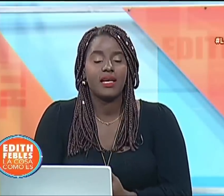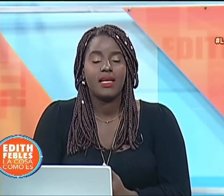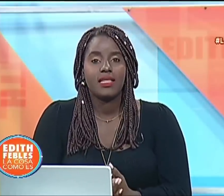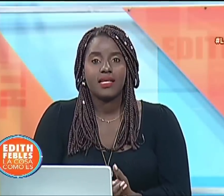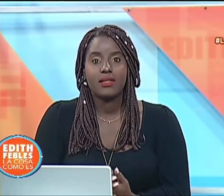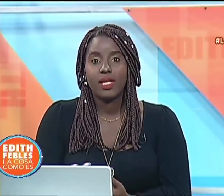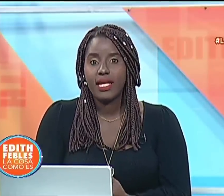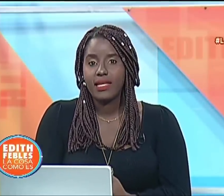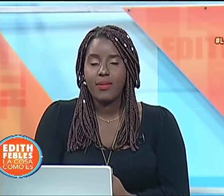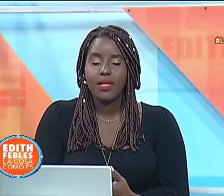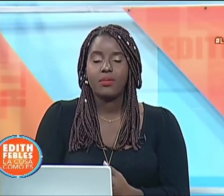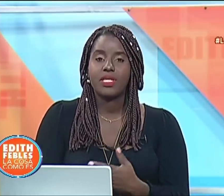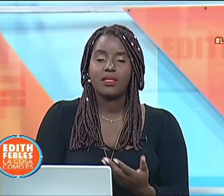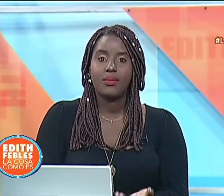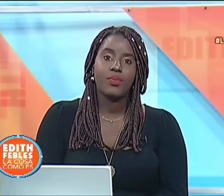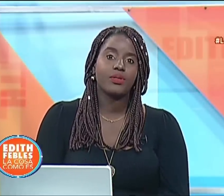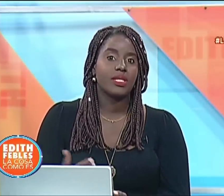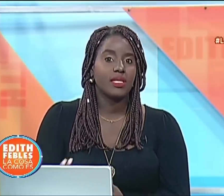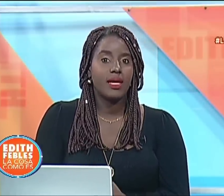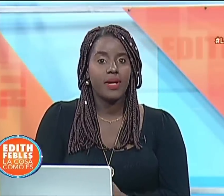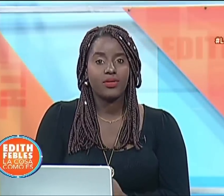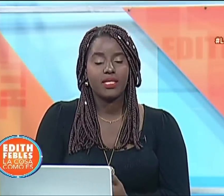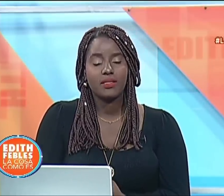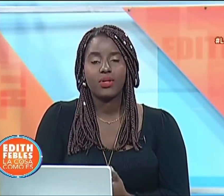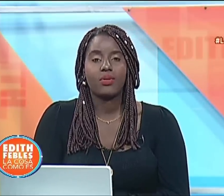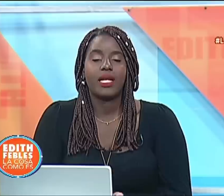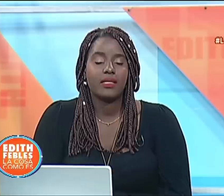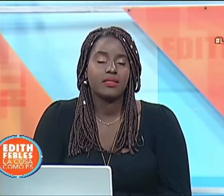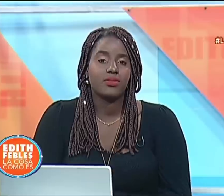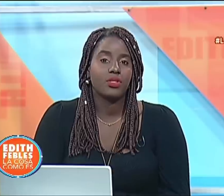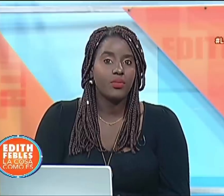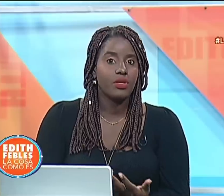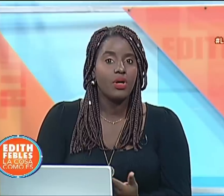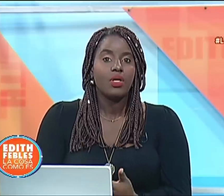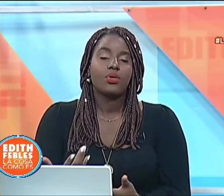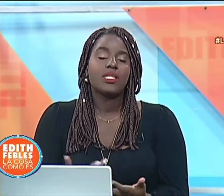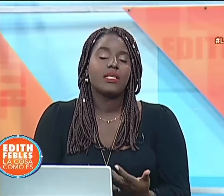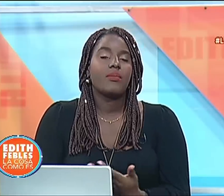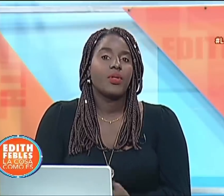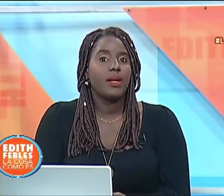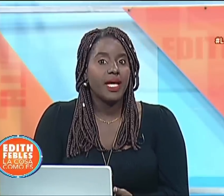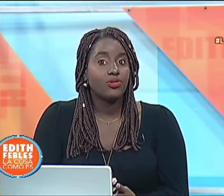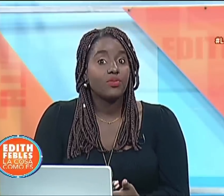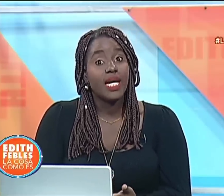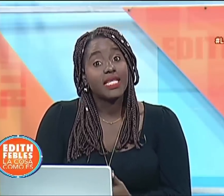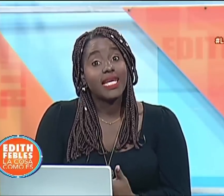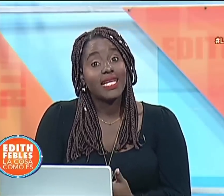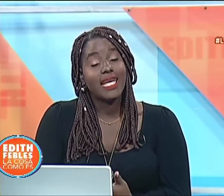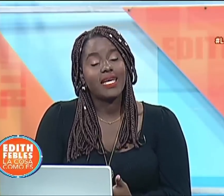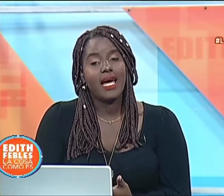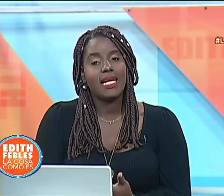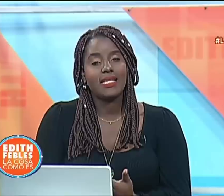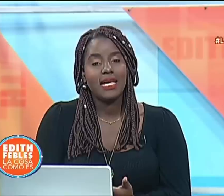referencia de que si con la ley de lavado el Ministerio Público tendría mayor éxito que con la ley de extinción de dominio. Todo este tipo de elementos van a tener